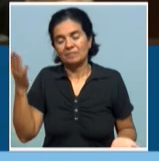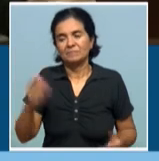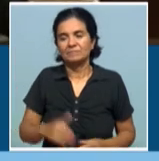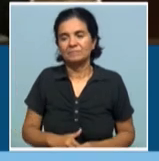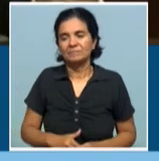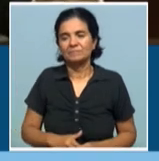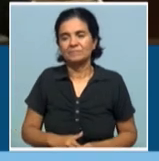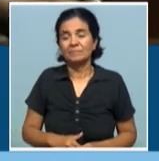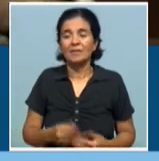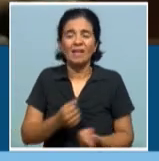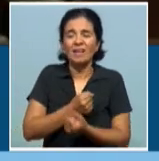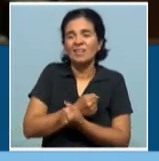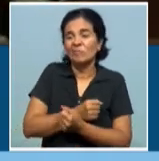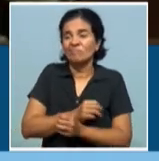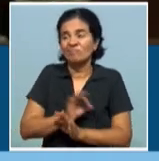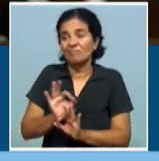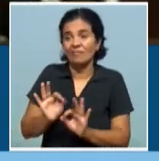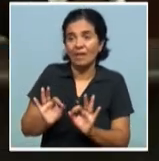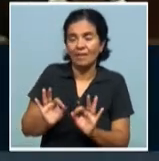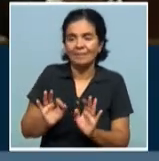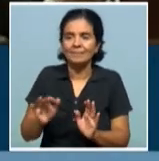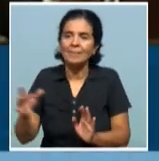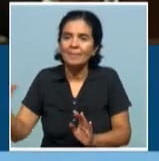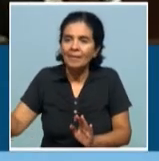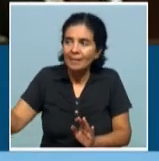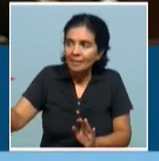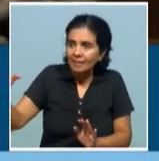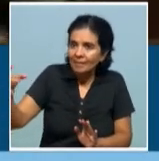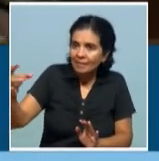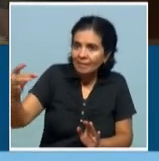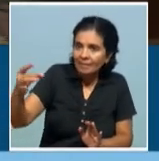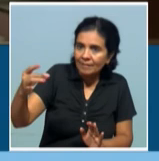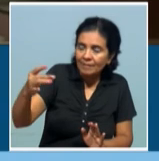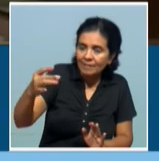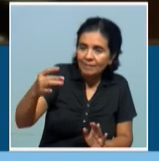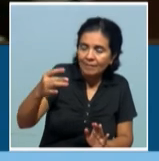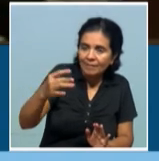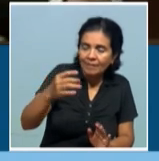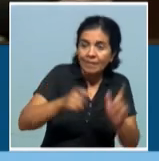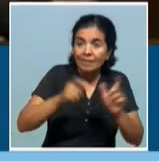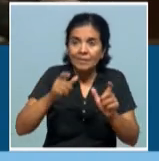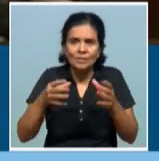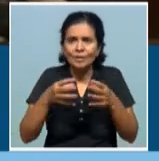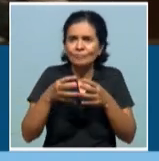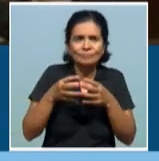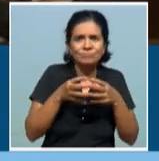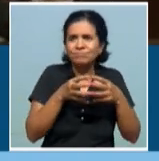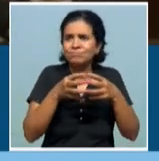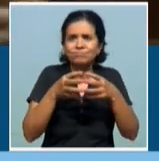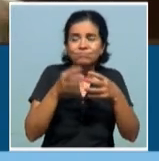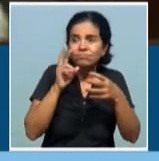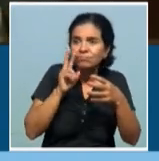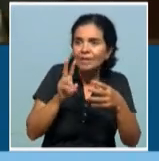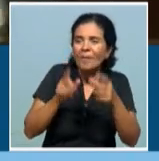y poca calidez. Cuando viene la Puntana, entrando, ve una multitud en Villa Mercedes,